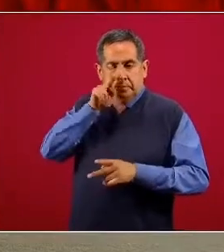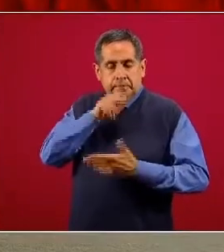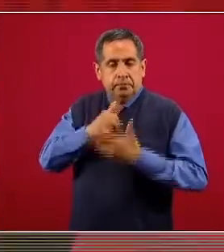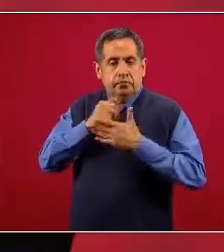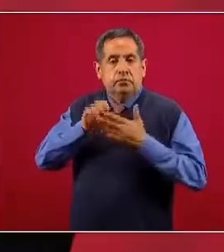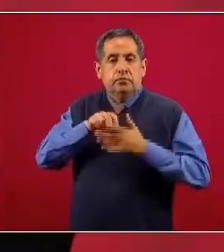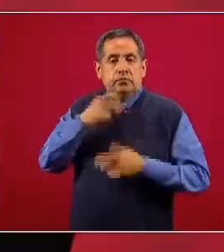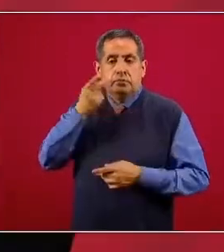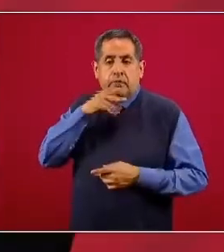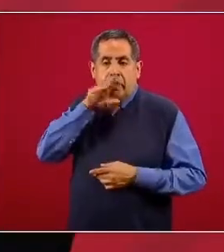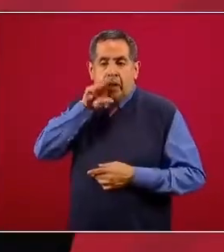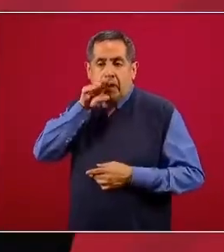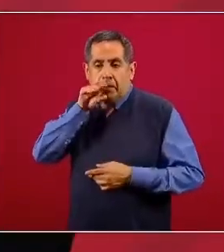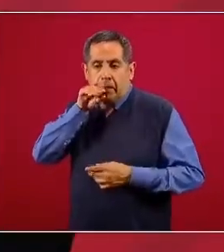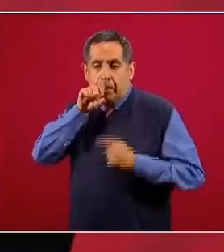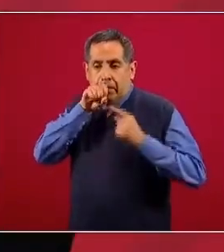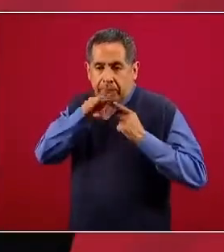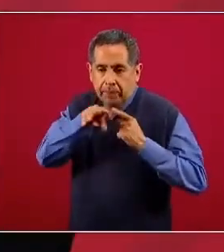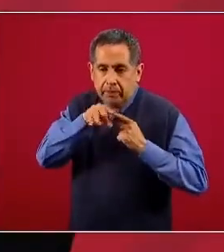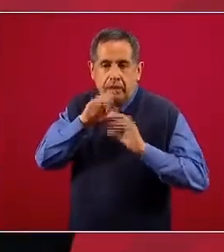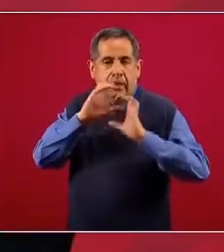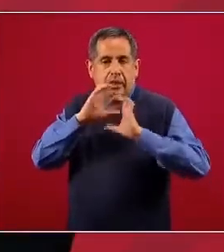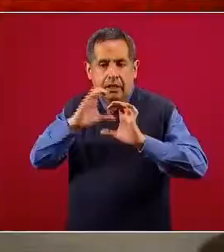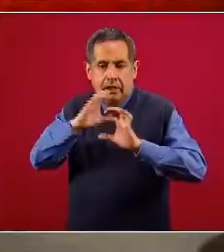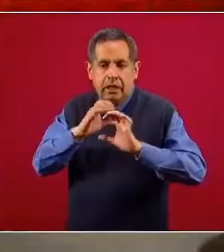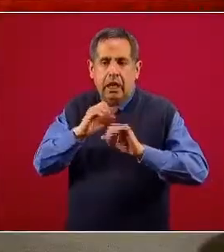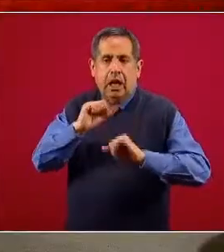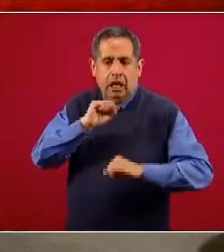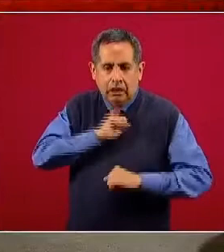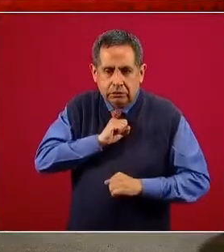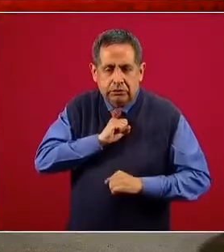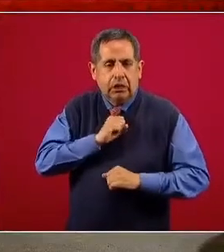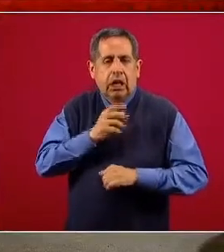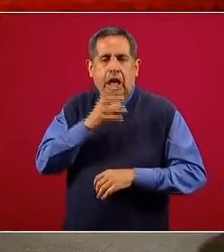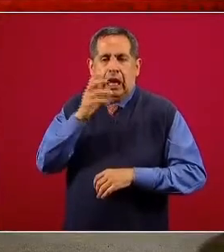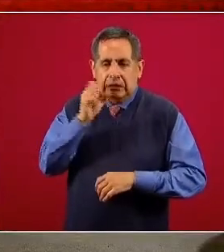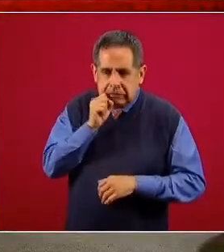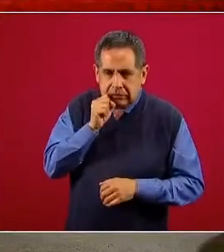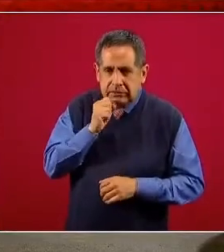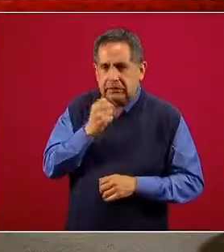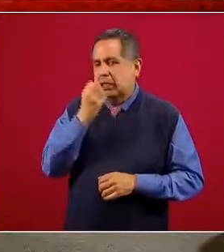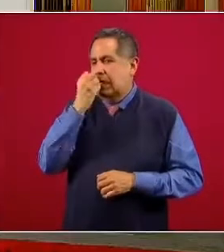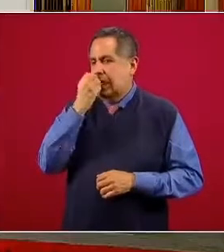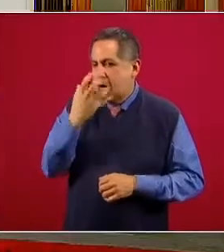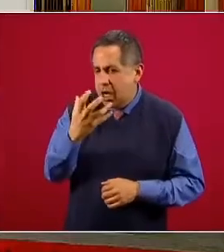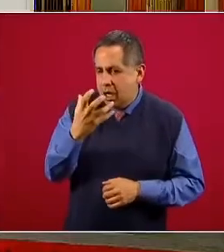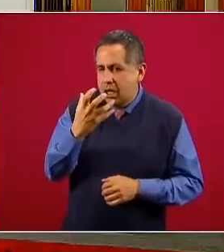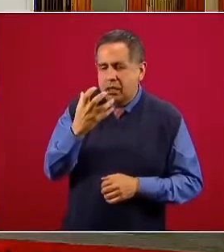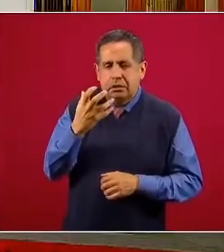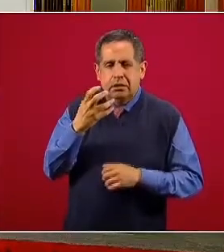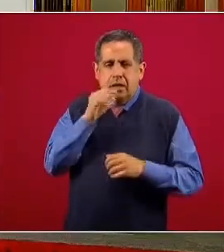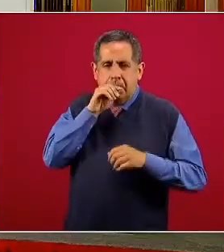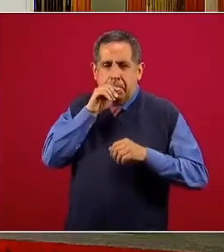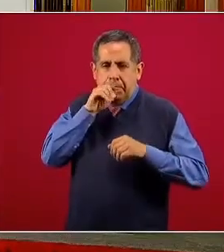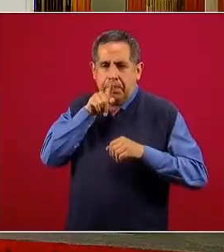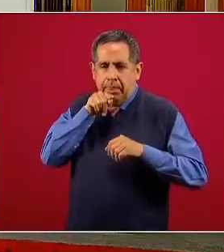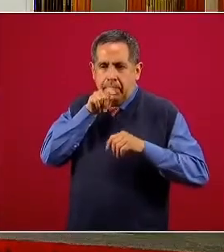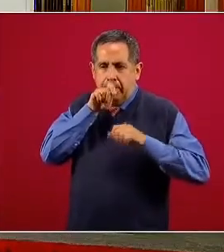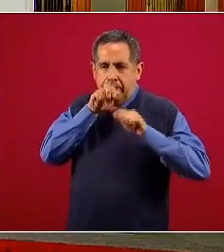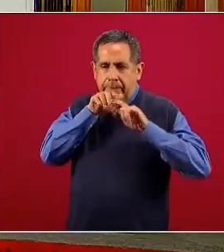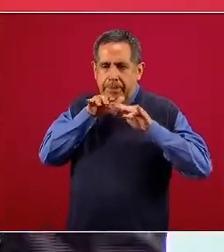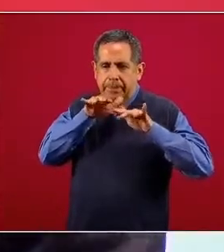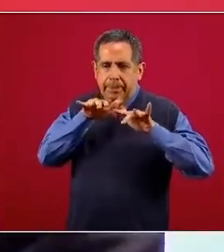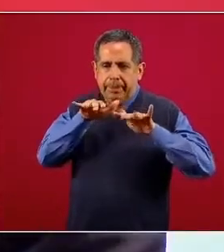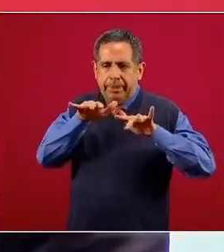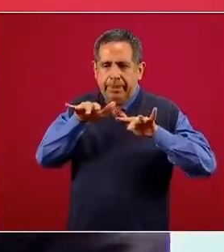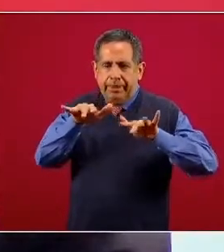cuando hablamos, tosemos, cantamos, estornudamos, gritamos, propagamos partículas